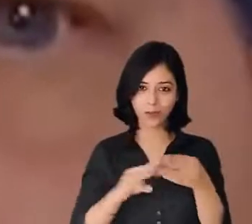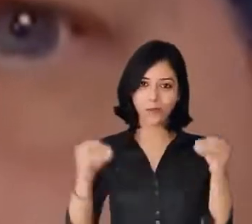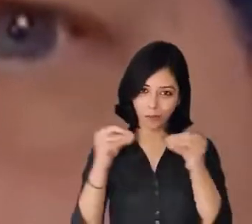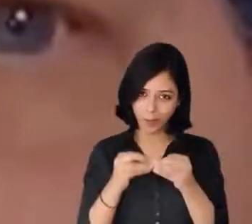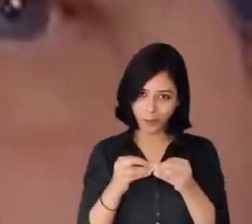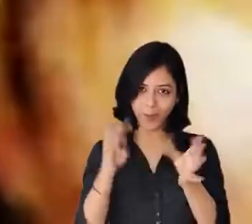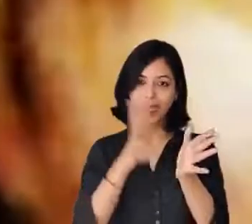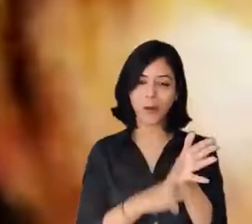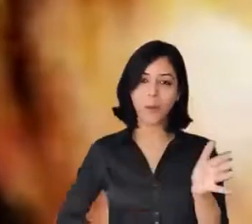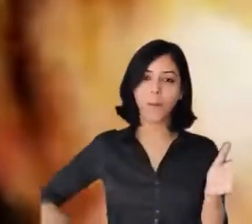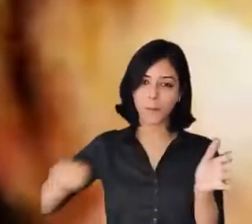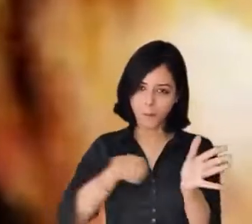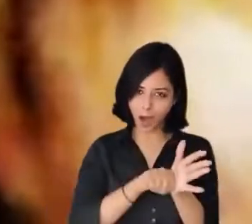ella.